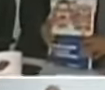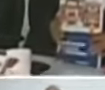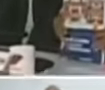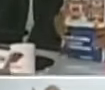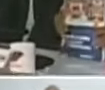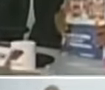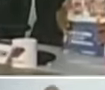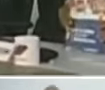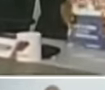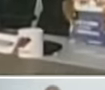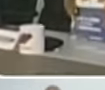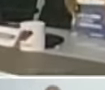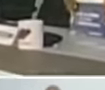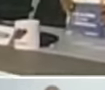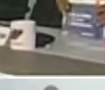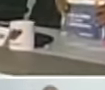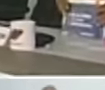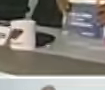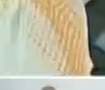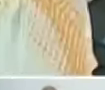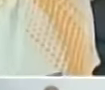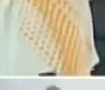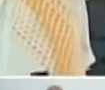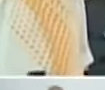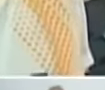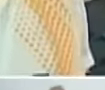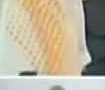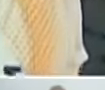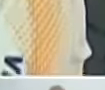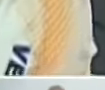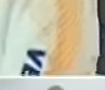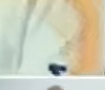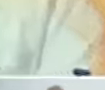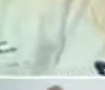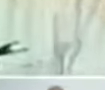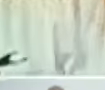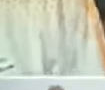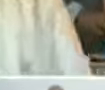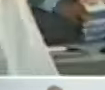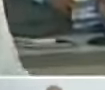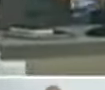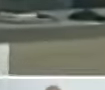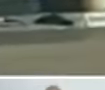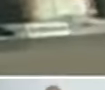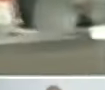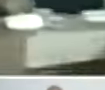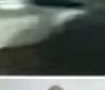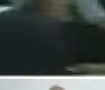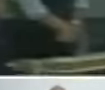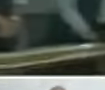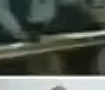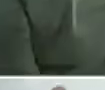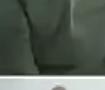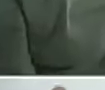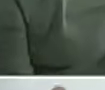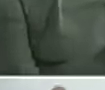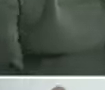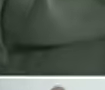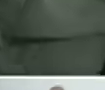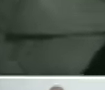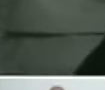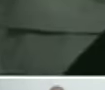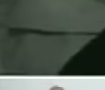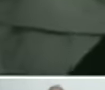hombres y mujeres de esta tierra dieron sus razones para postularlo en más de 417 mil asambleas del Poder Popular que se realizaron en el